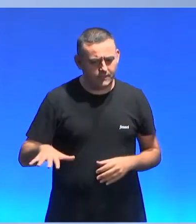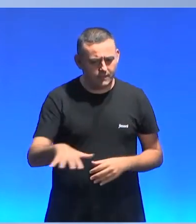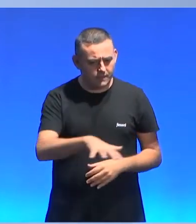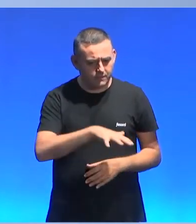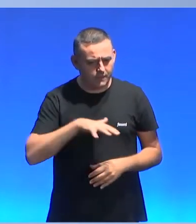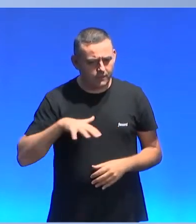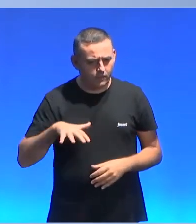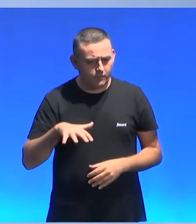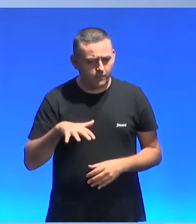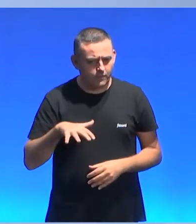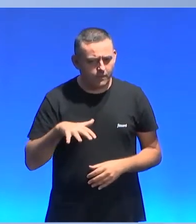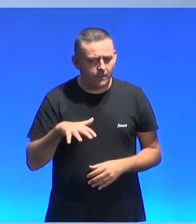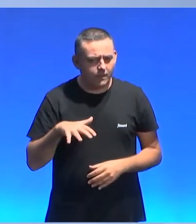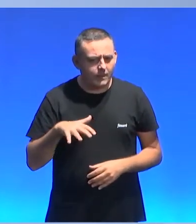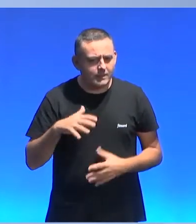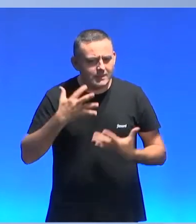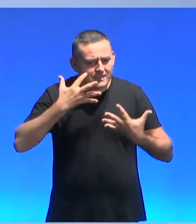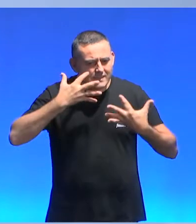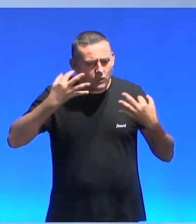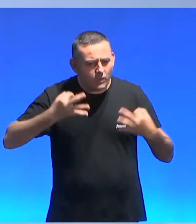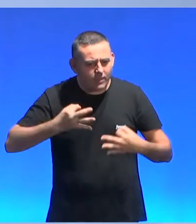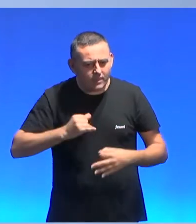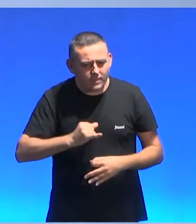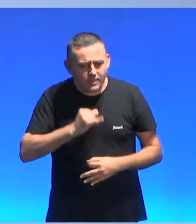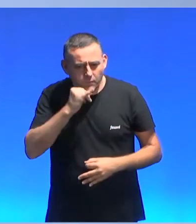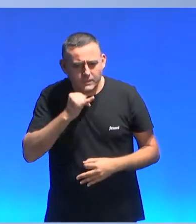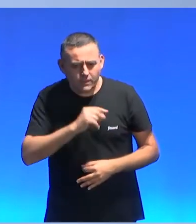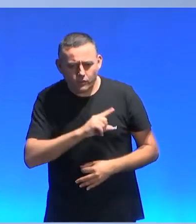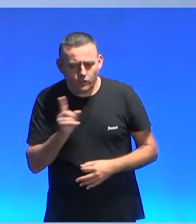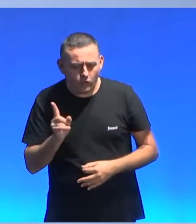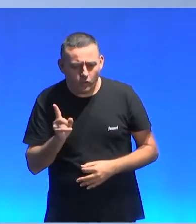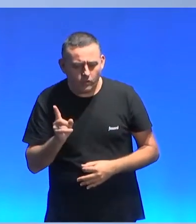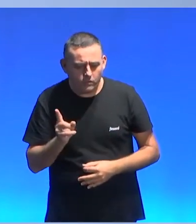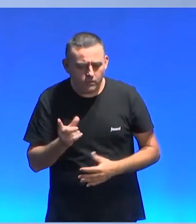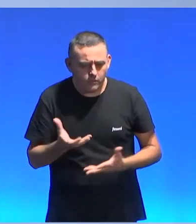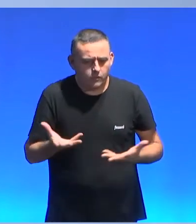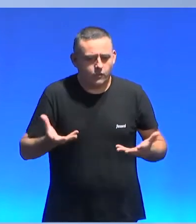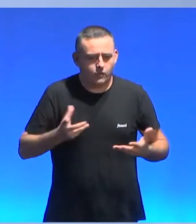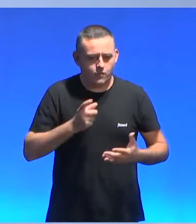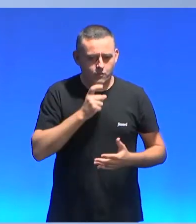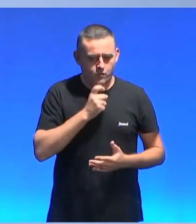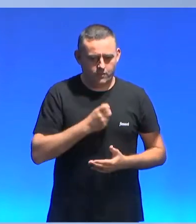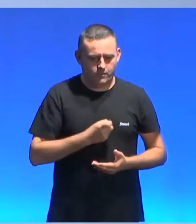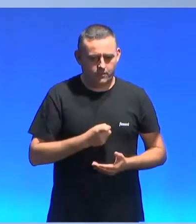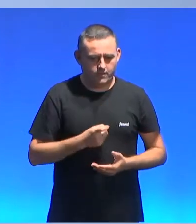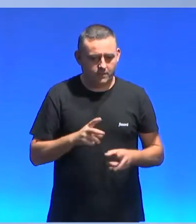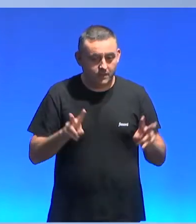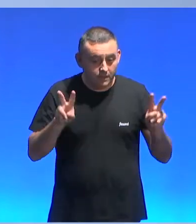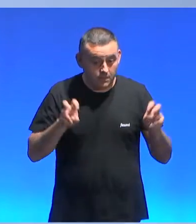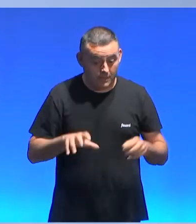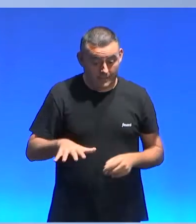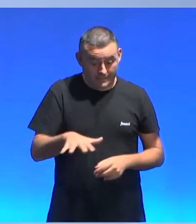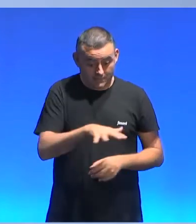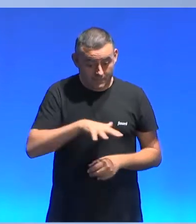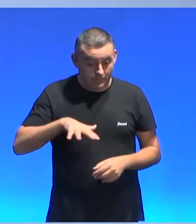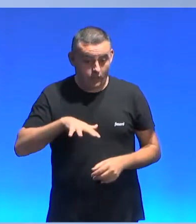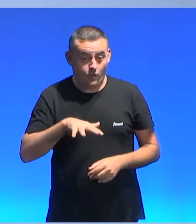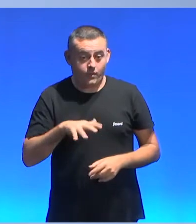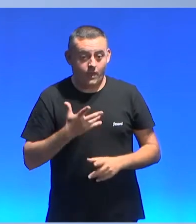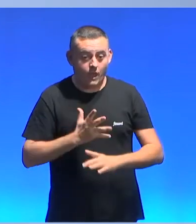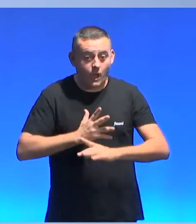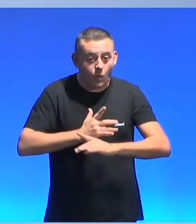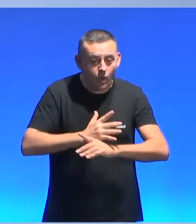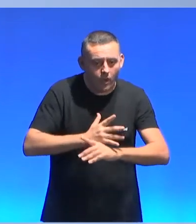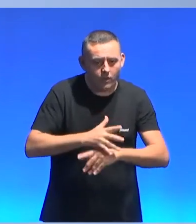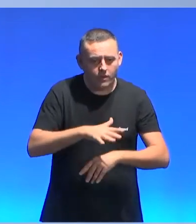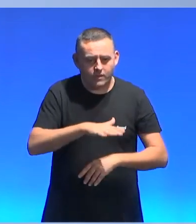que no sean demasiado seguros? Cuando hay una legislación increíble sobre los espacios destinados